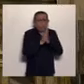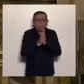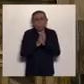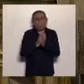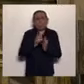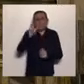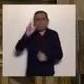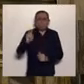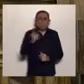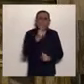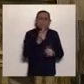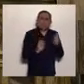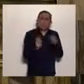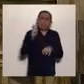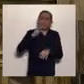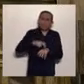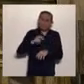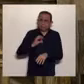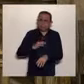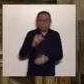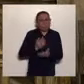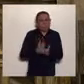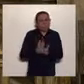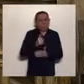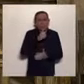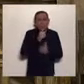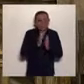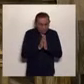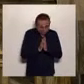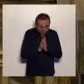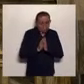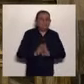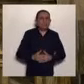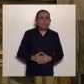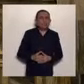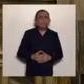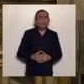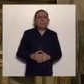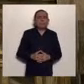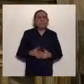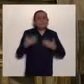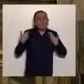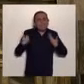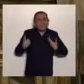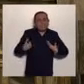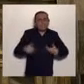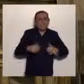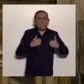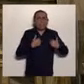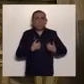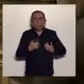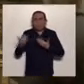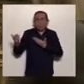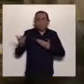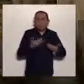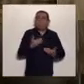la resurrección de la carne y la vida eterna. Amén. Con sencillez, con humildad, vamos